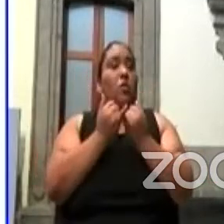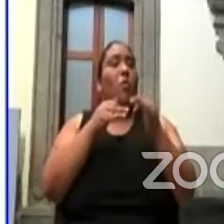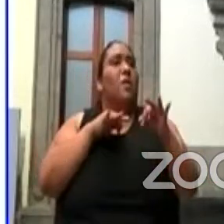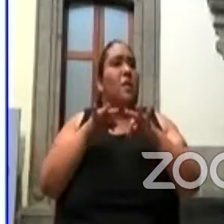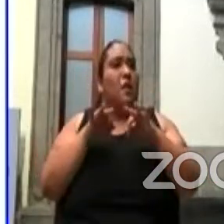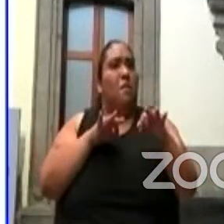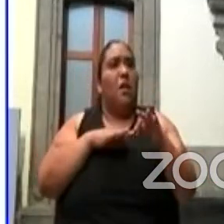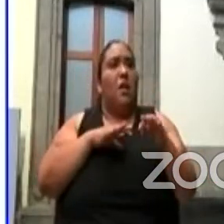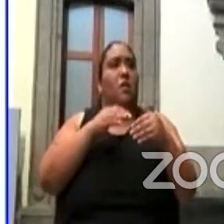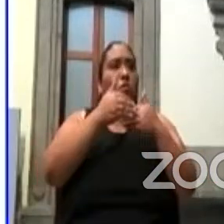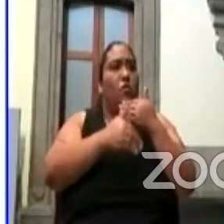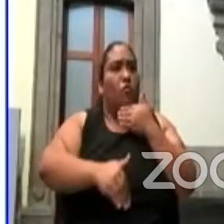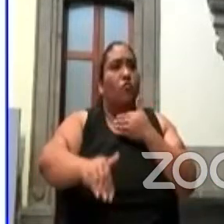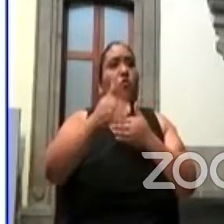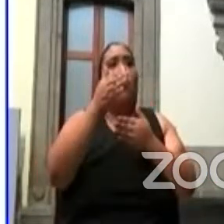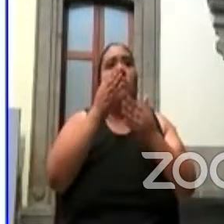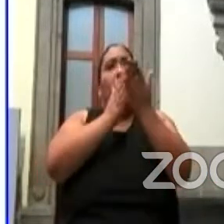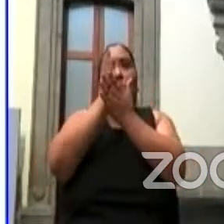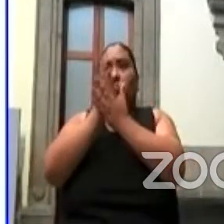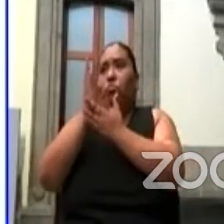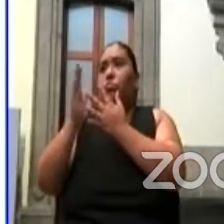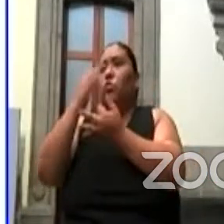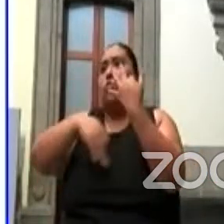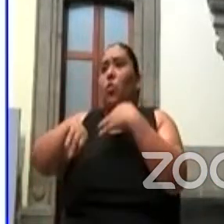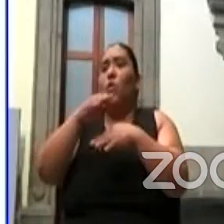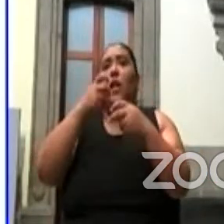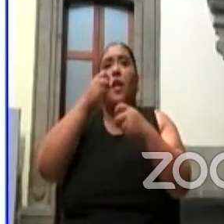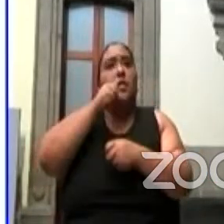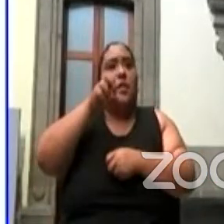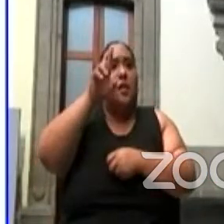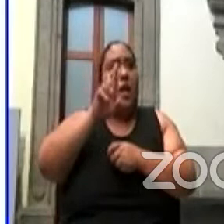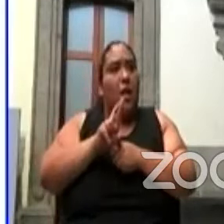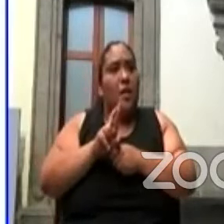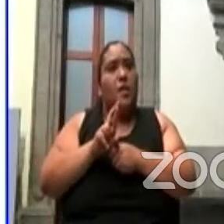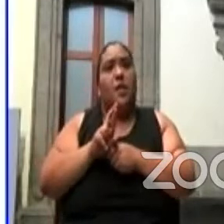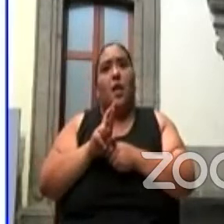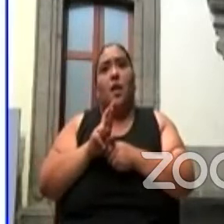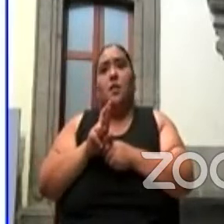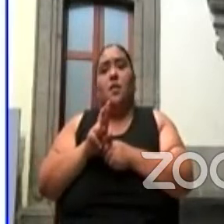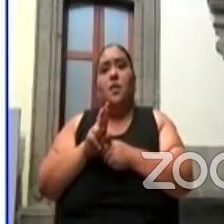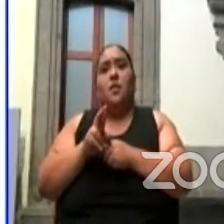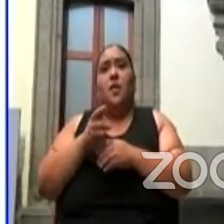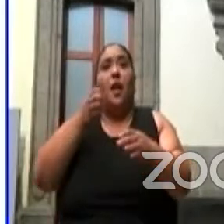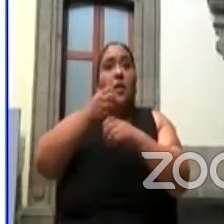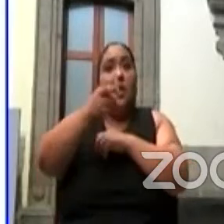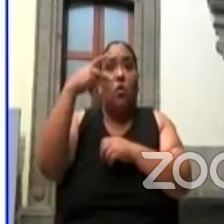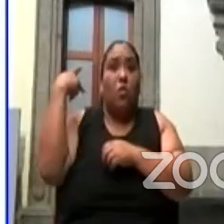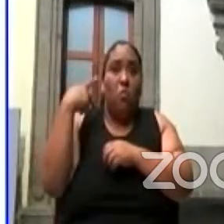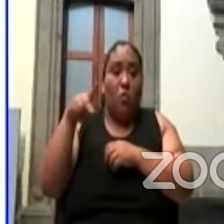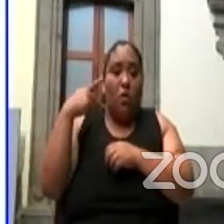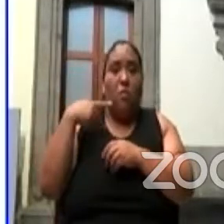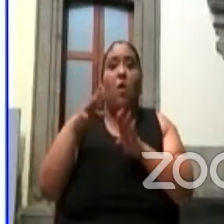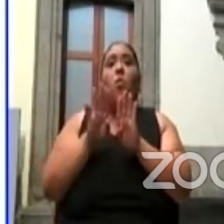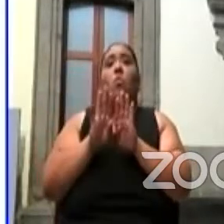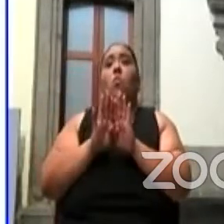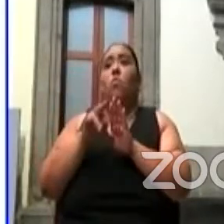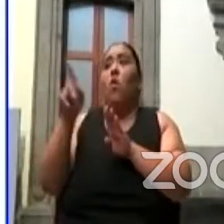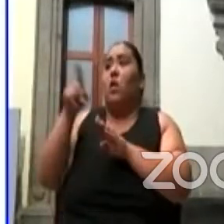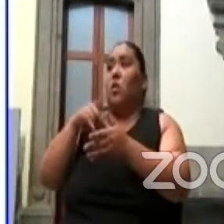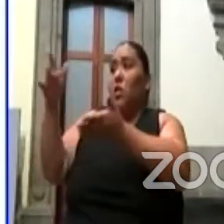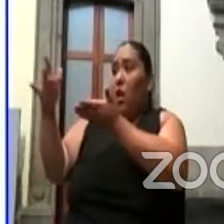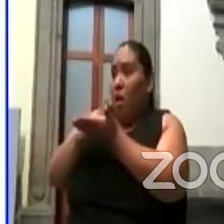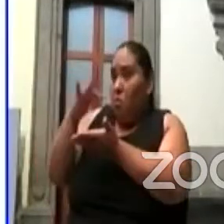con las secretarías del Estado de Puebla. ¿En qué sentido? Solicitamos pues el apoyo. Como bien sabemos,